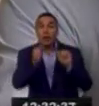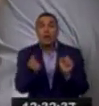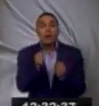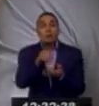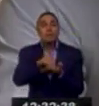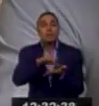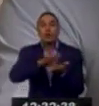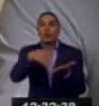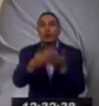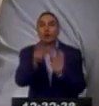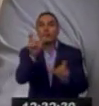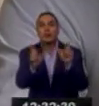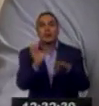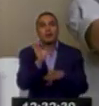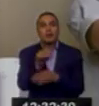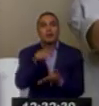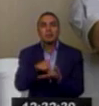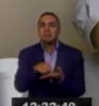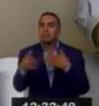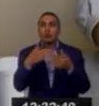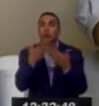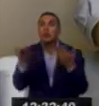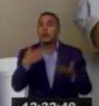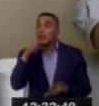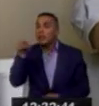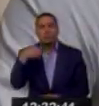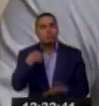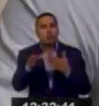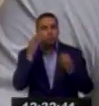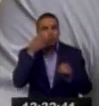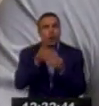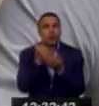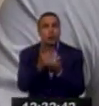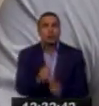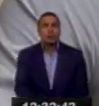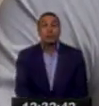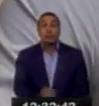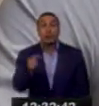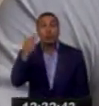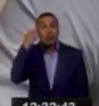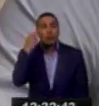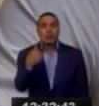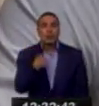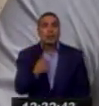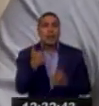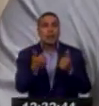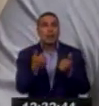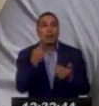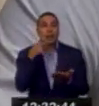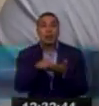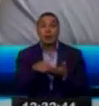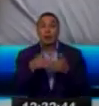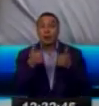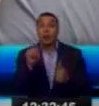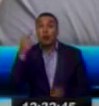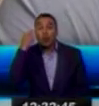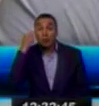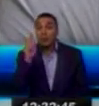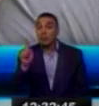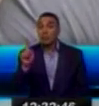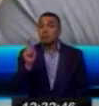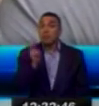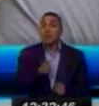aplicadas por todos los ecuatorianos independientemente de dónde estén. El gobierno va a tener candidato, si se lo digo, tenemos derecho. Si el candidato es del gobierno o no es,